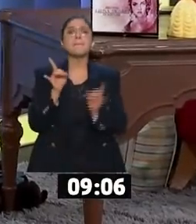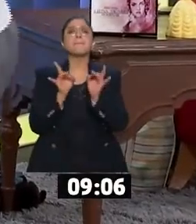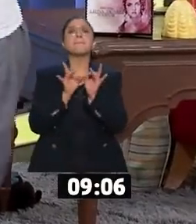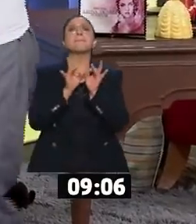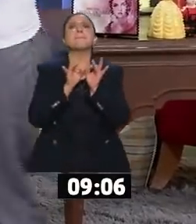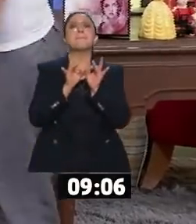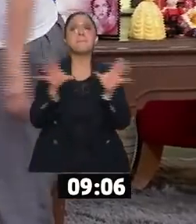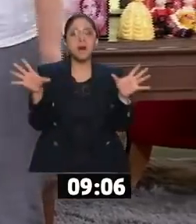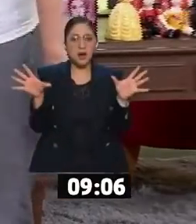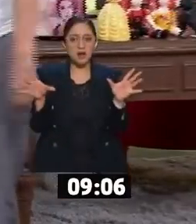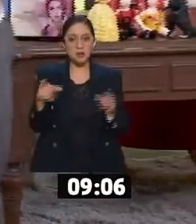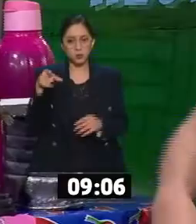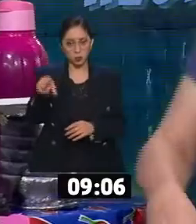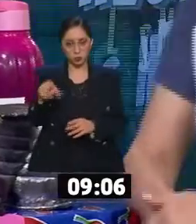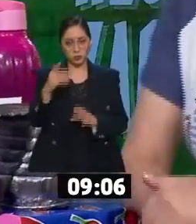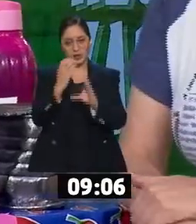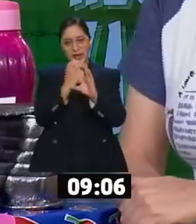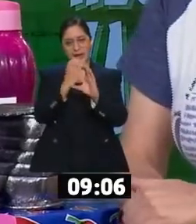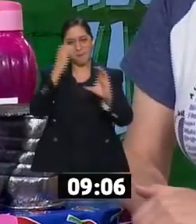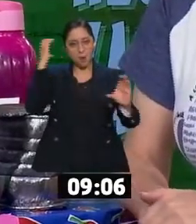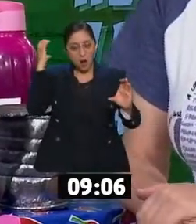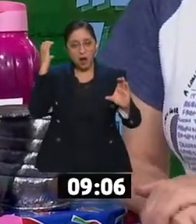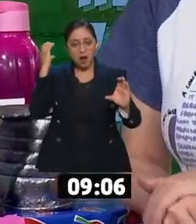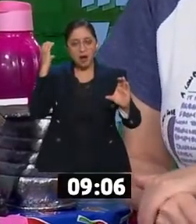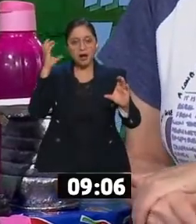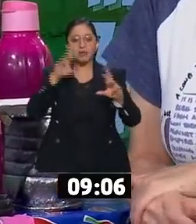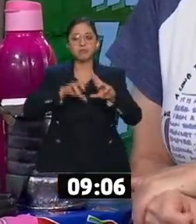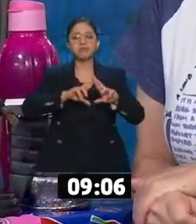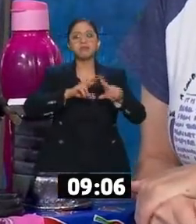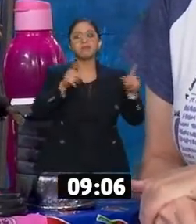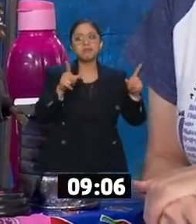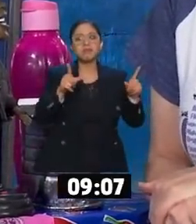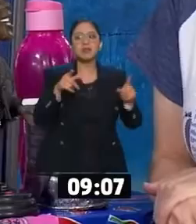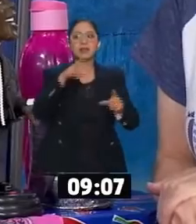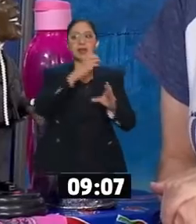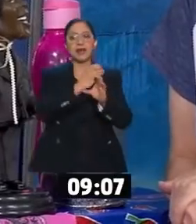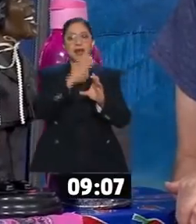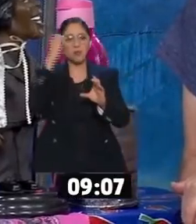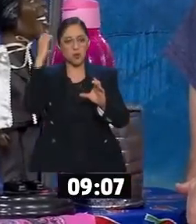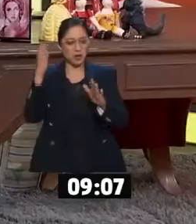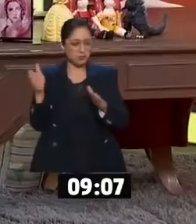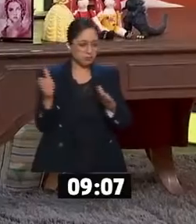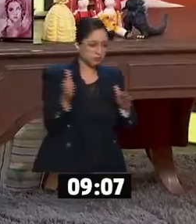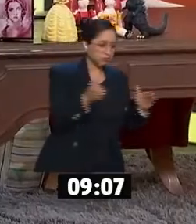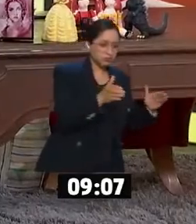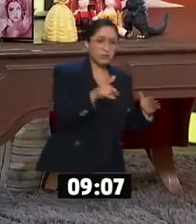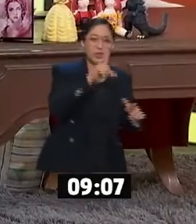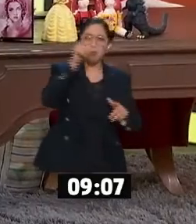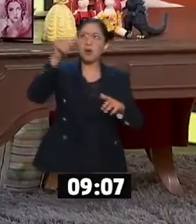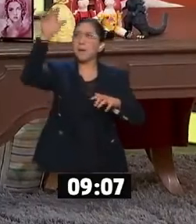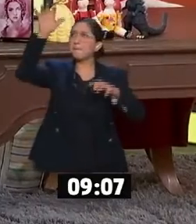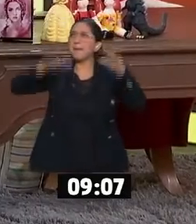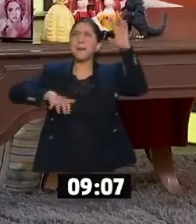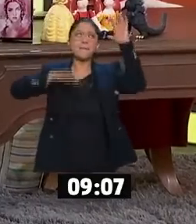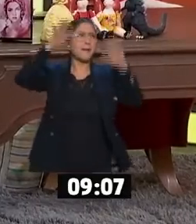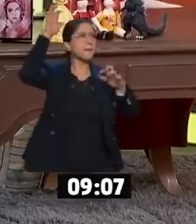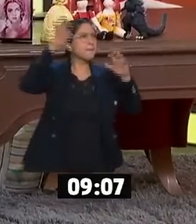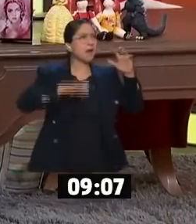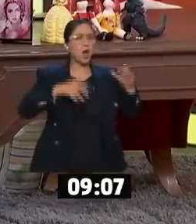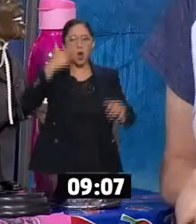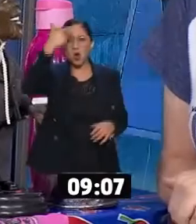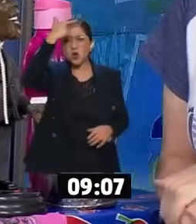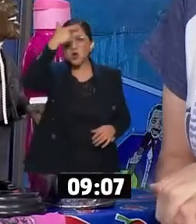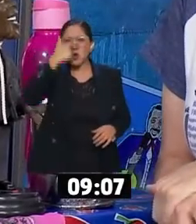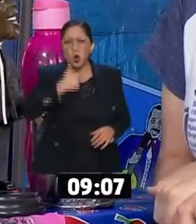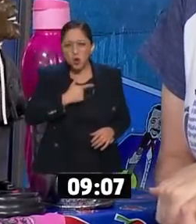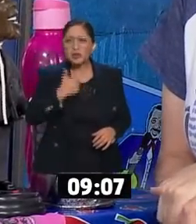avería su camioneta. Ajá. Entonces hace la camioneta a un lado y empieza la lluvia, cae la noche, pide aventón, se detiene